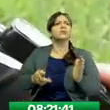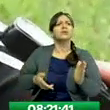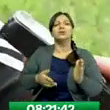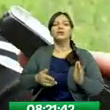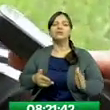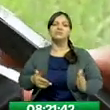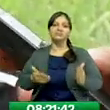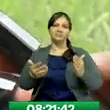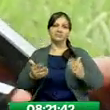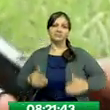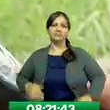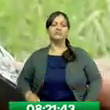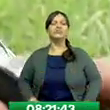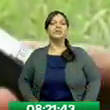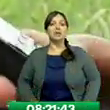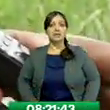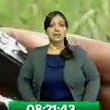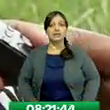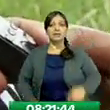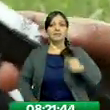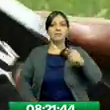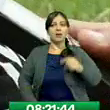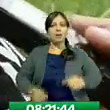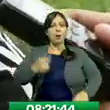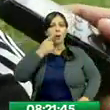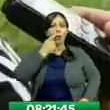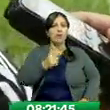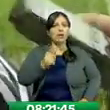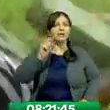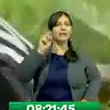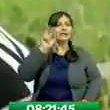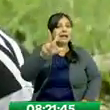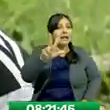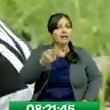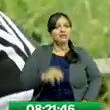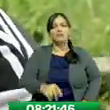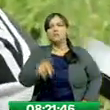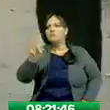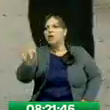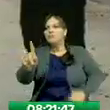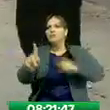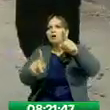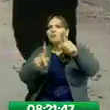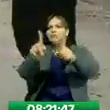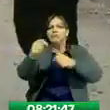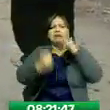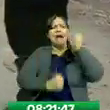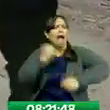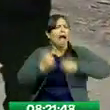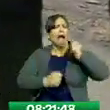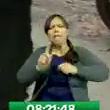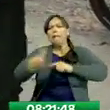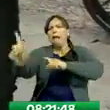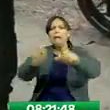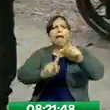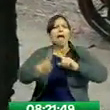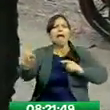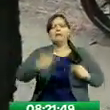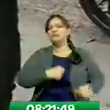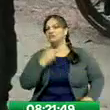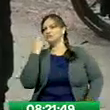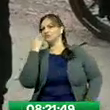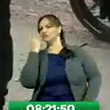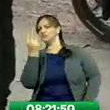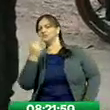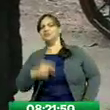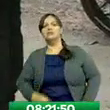Pero ahí salieron unos a carrera para allá, otros para acá y eran tres. Según lo que dice elementos policiales, los